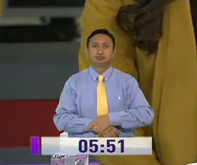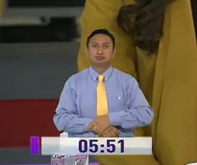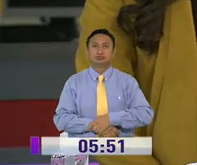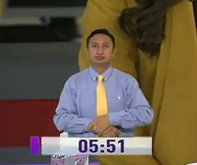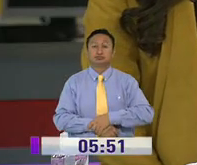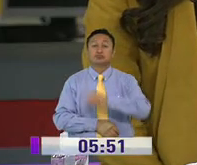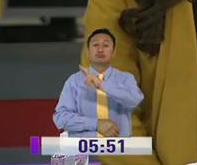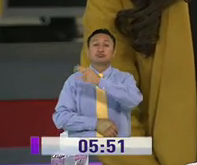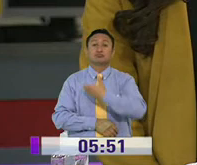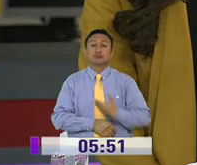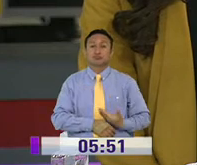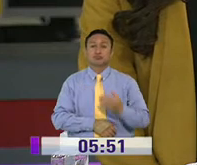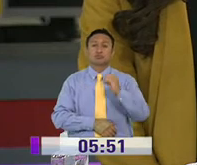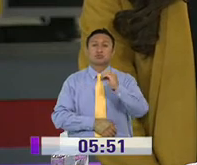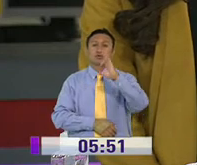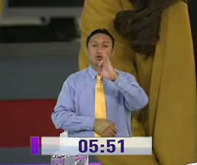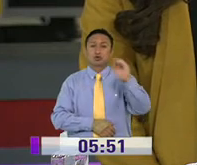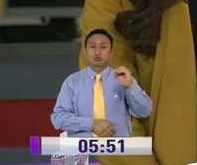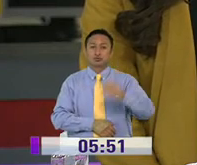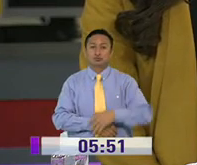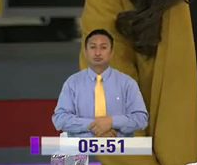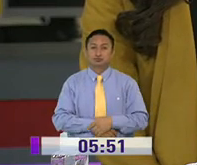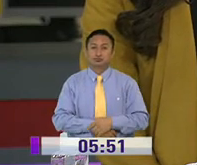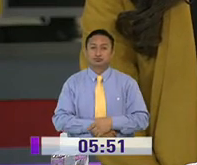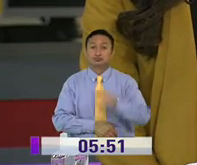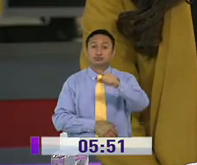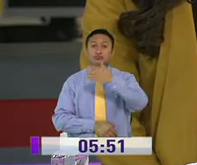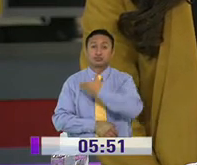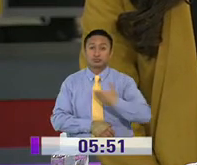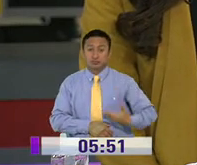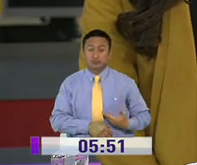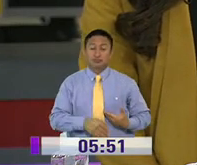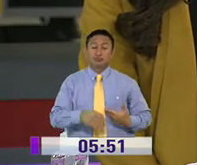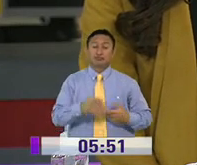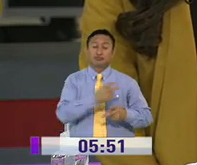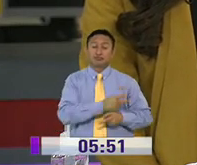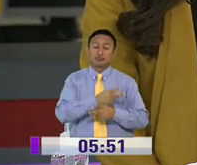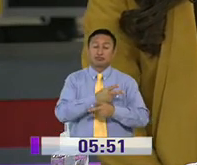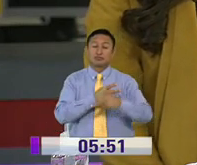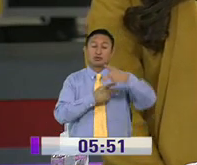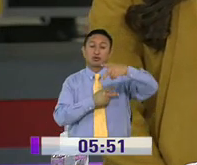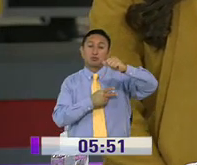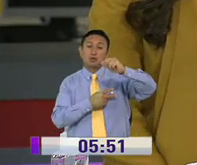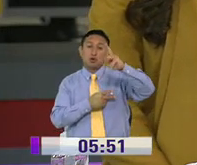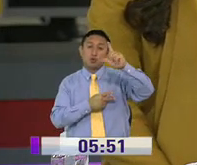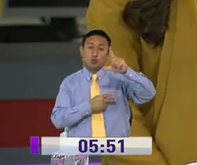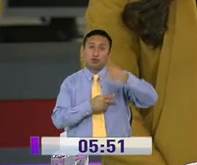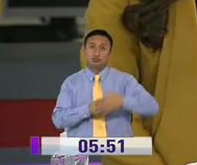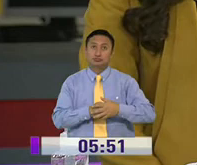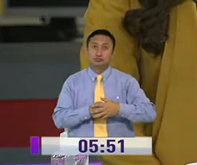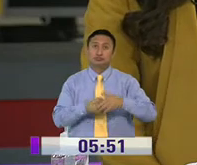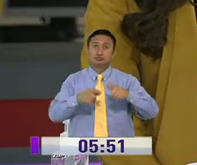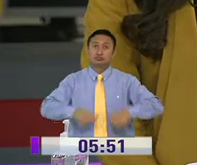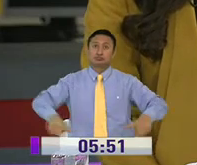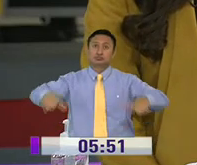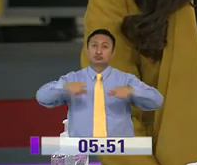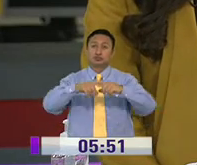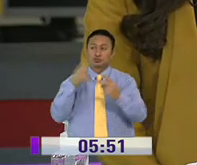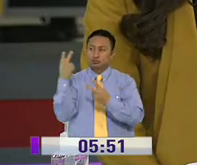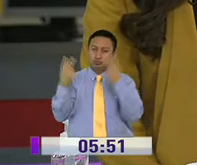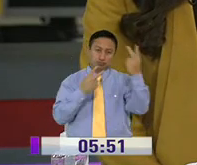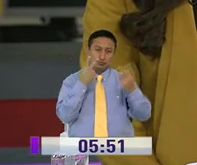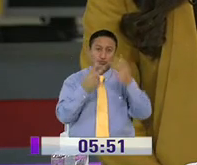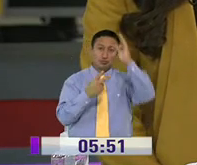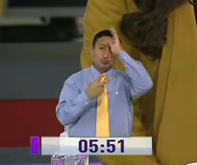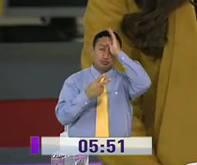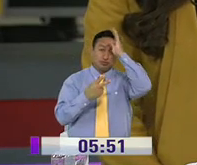Y el vicepresidente de la República, Otto Sonne-Hosner, y el presidente del Consejo Directivo del IES, Paul Granda López, recorrieron varias áreas del Hospital